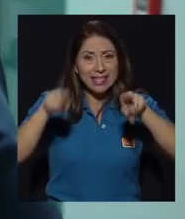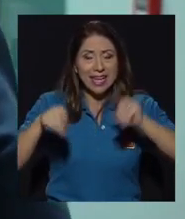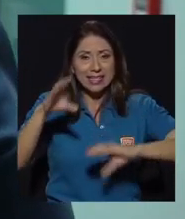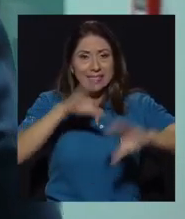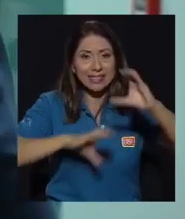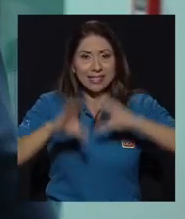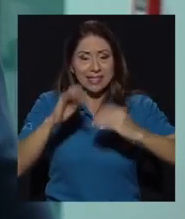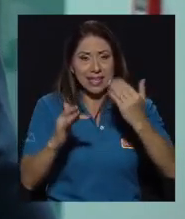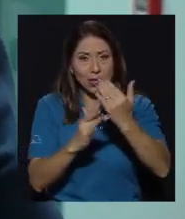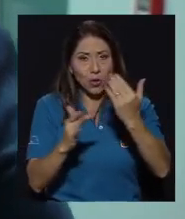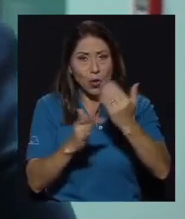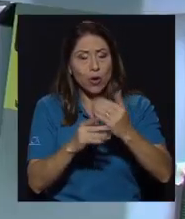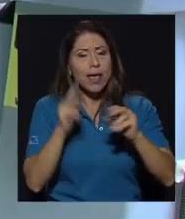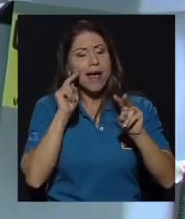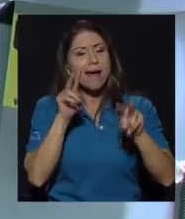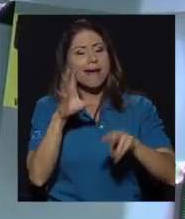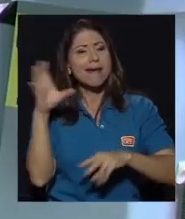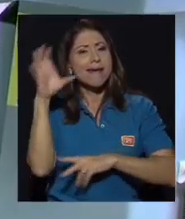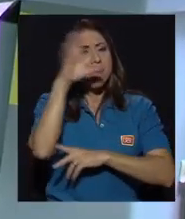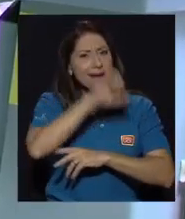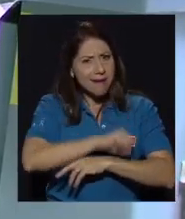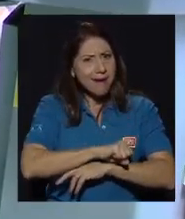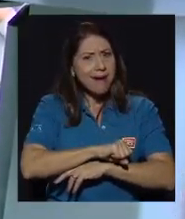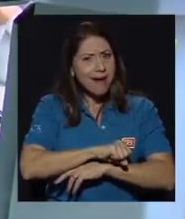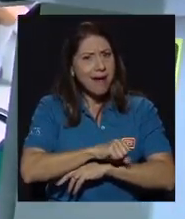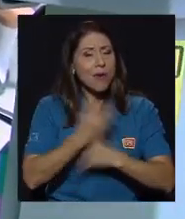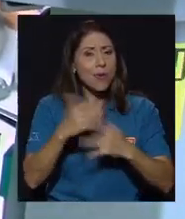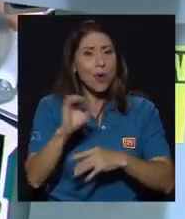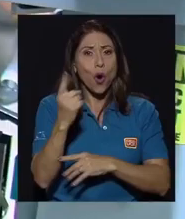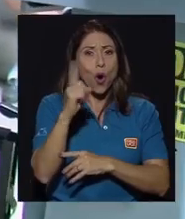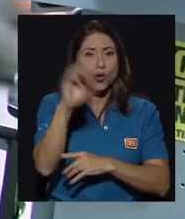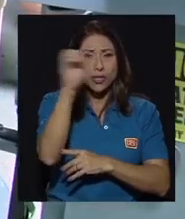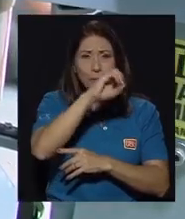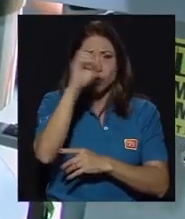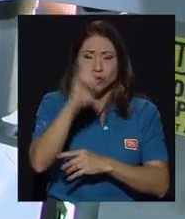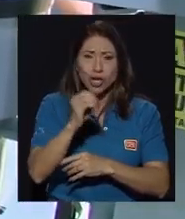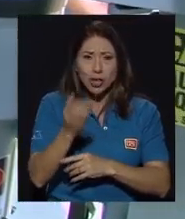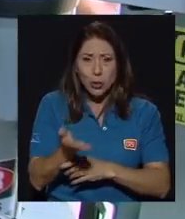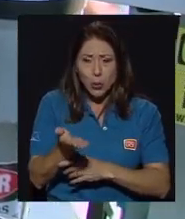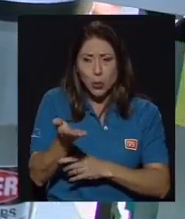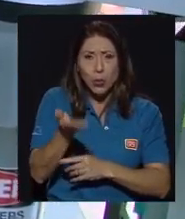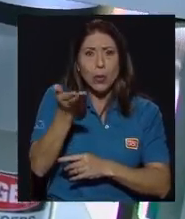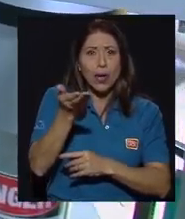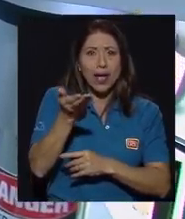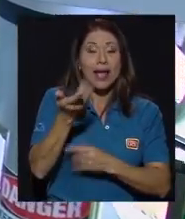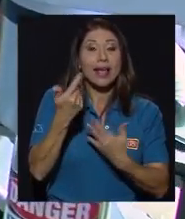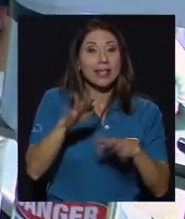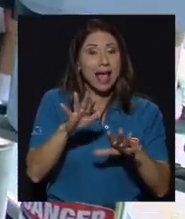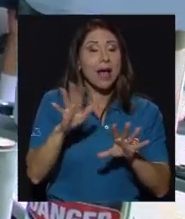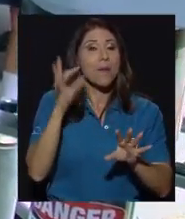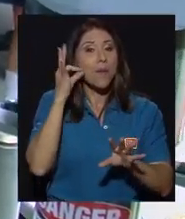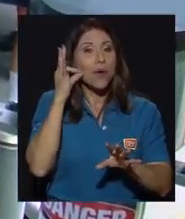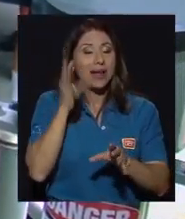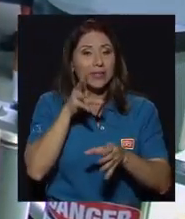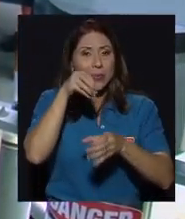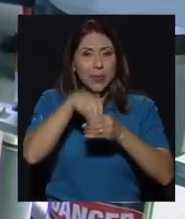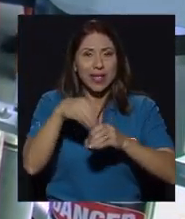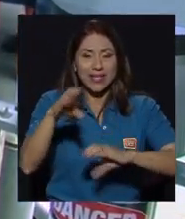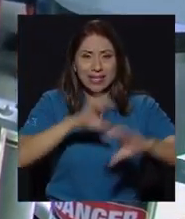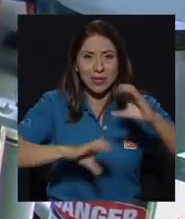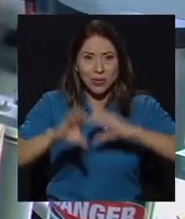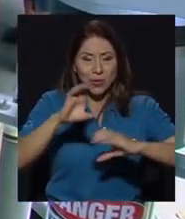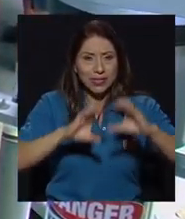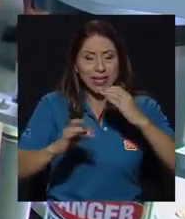estadísticas de ciencia y tecnología un aumento en la graduación de un 11%, un poquito más de un 11% de mujeres incorporadas en la